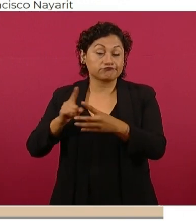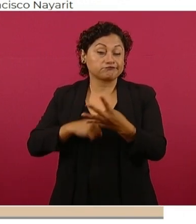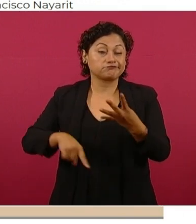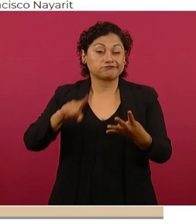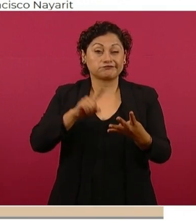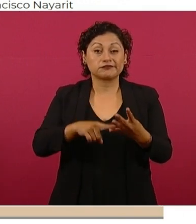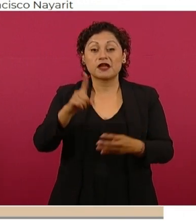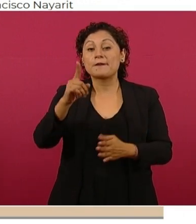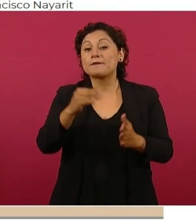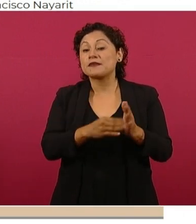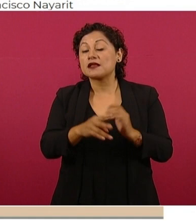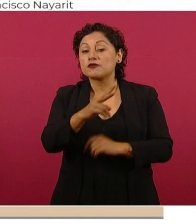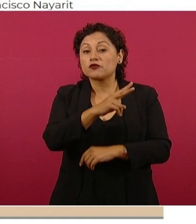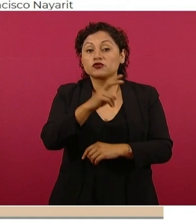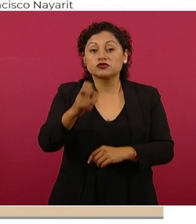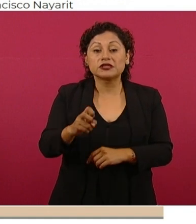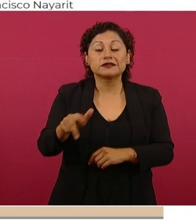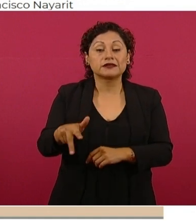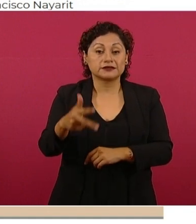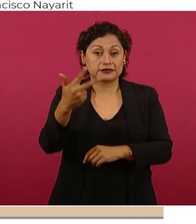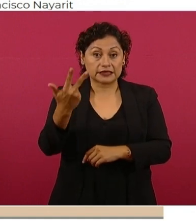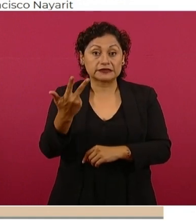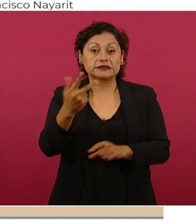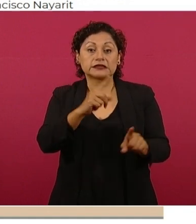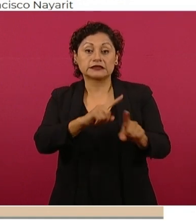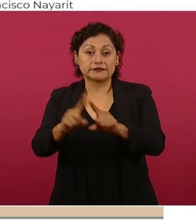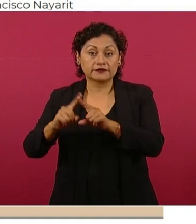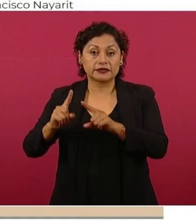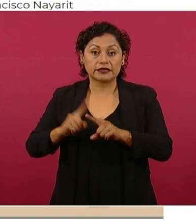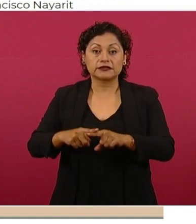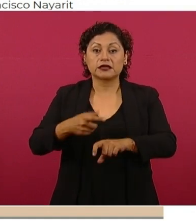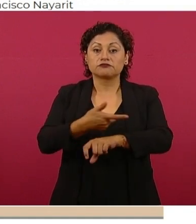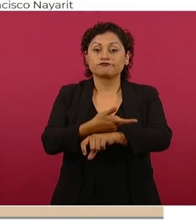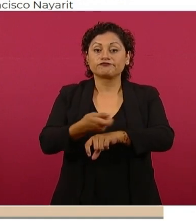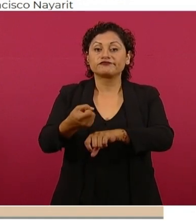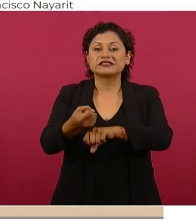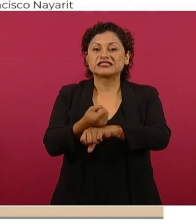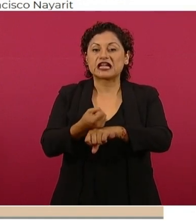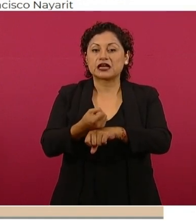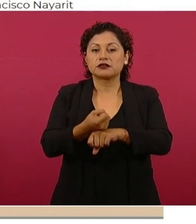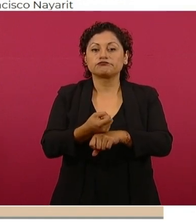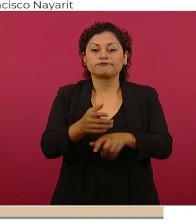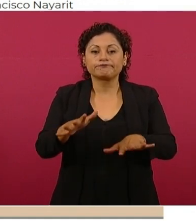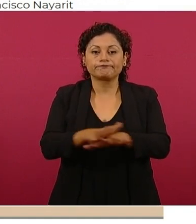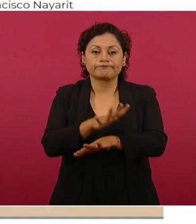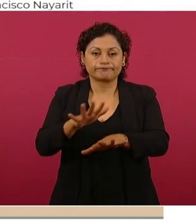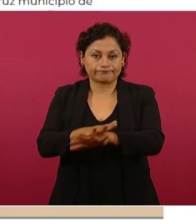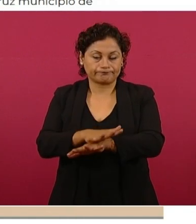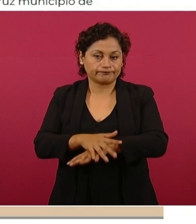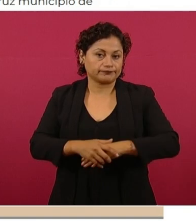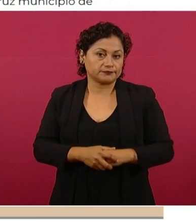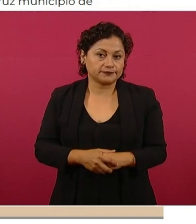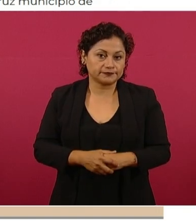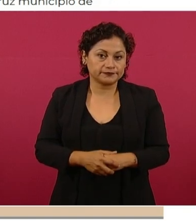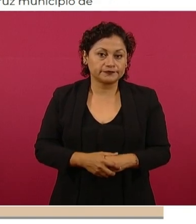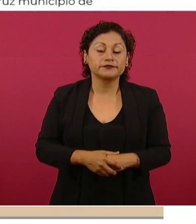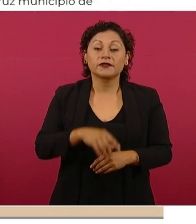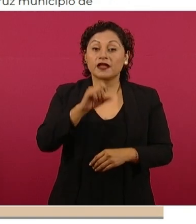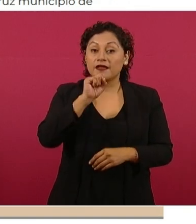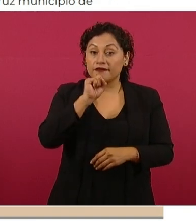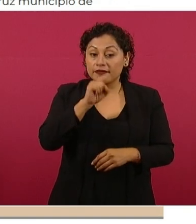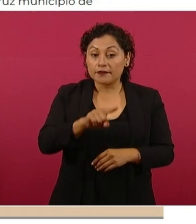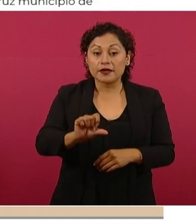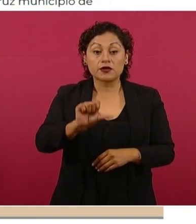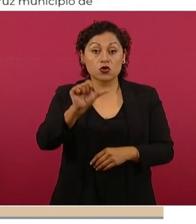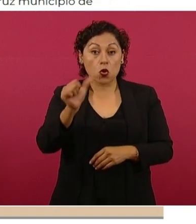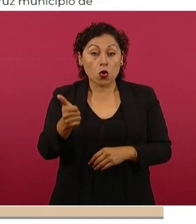y 1.213 sesiones de hemodiálisis. También queremos informar otro de los aspectos que a veces